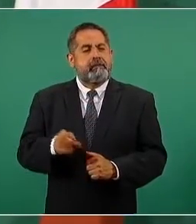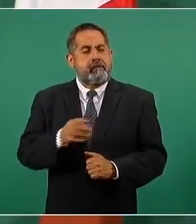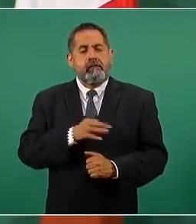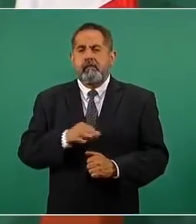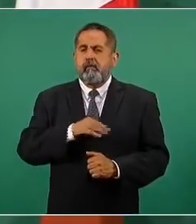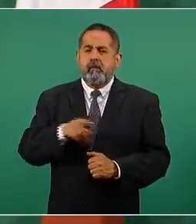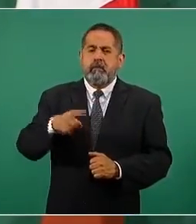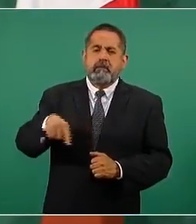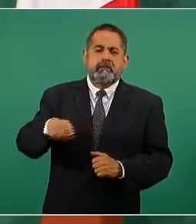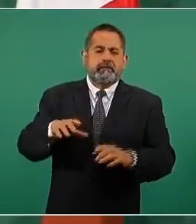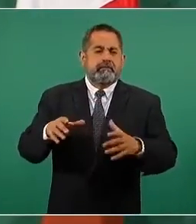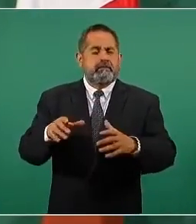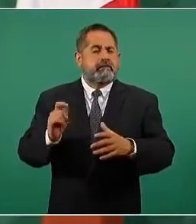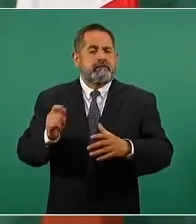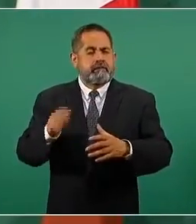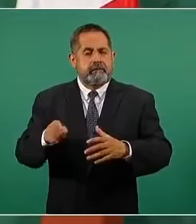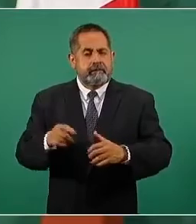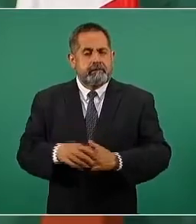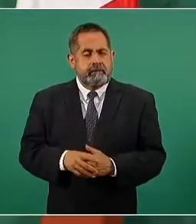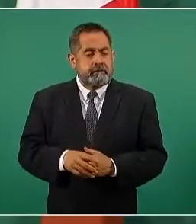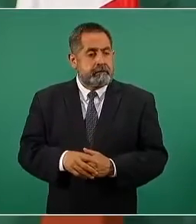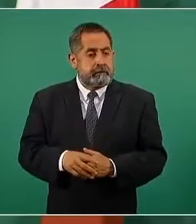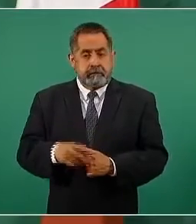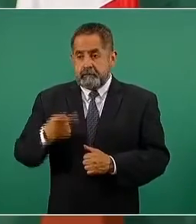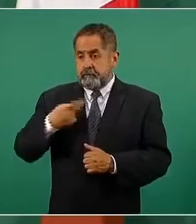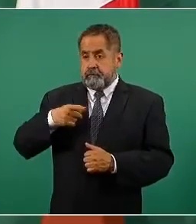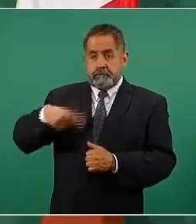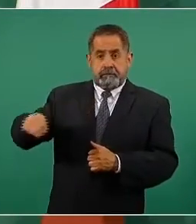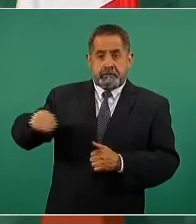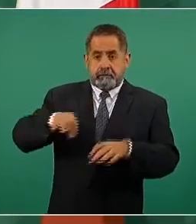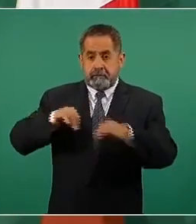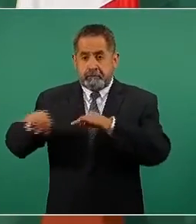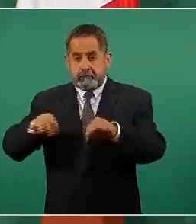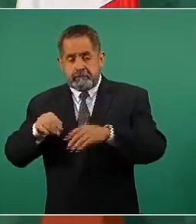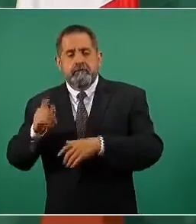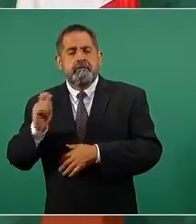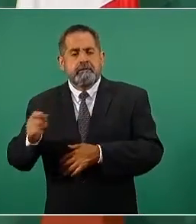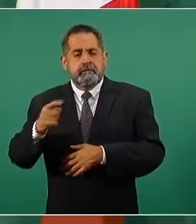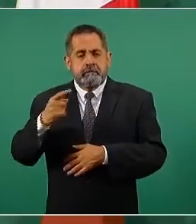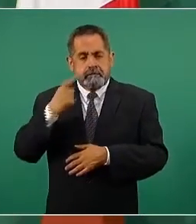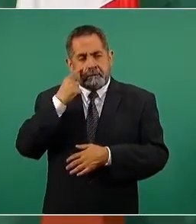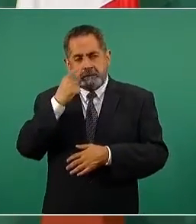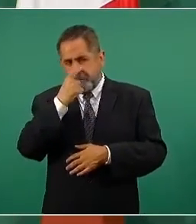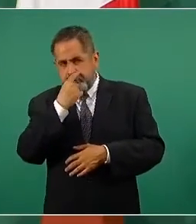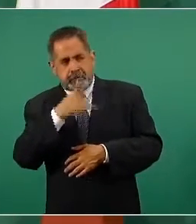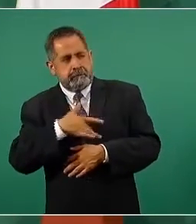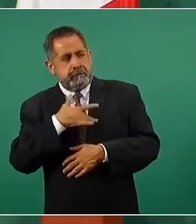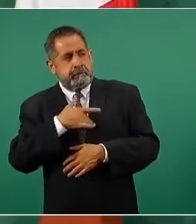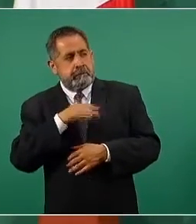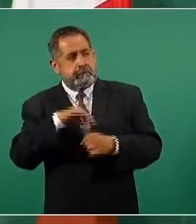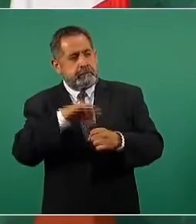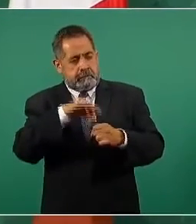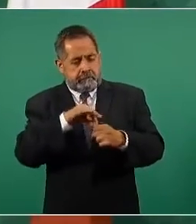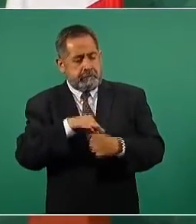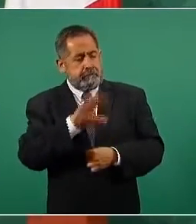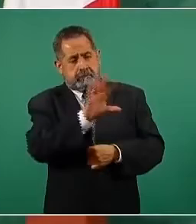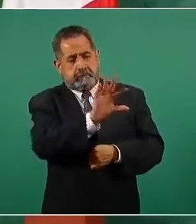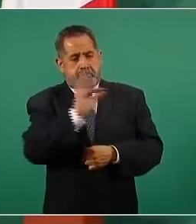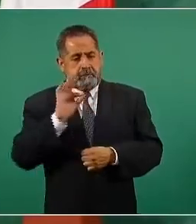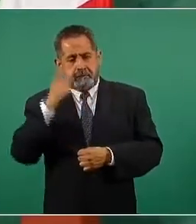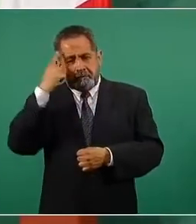permite que los trabajadores elijan libremente a sus representantes sindicales,